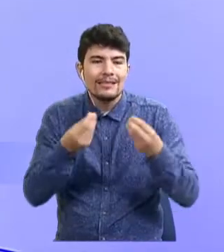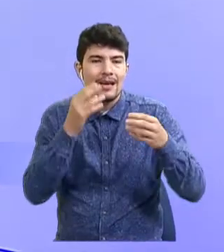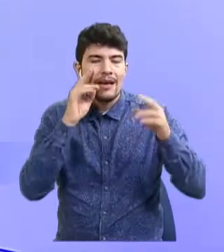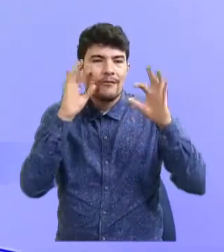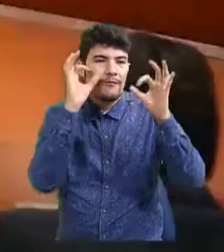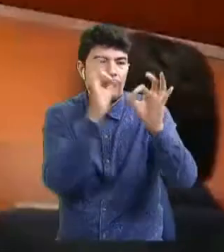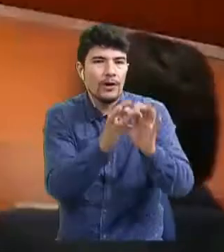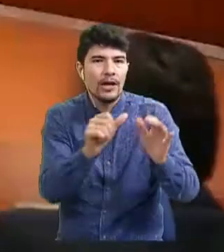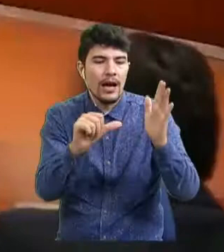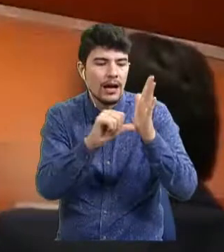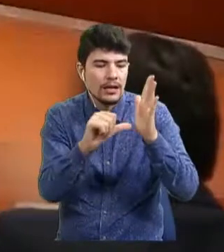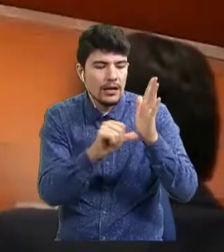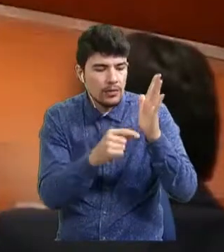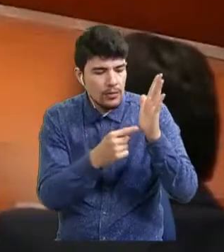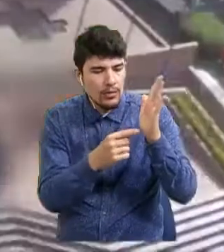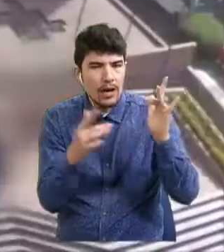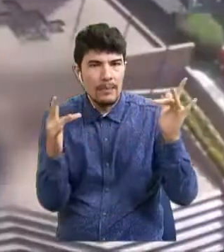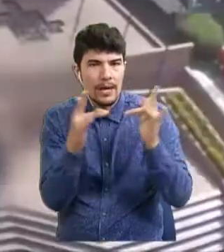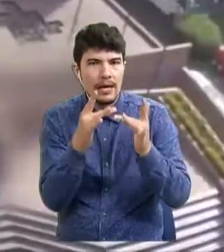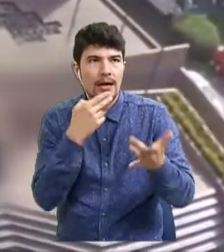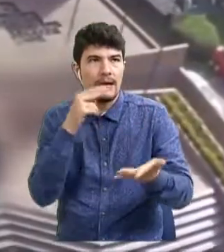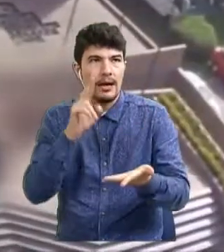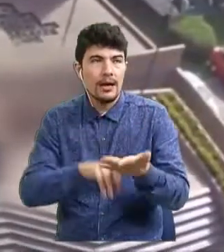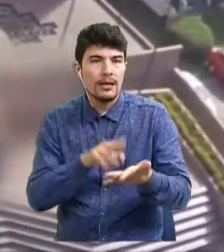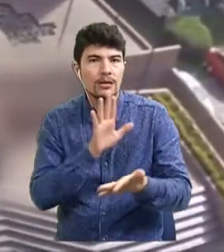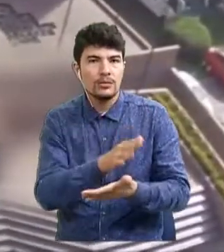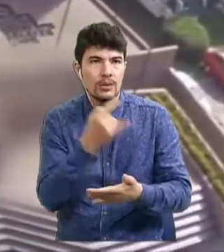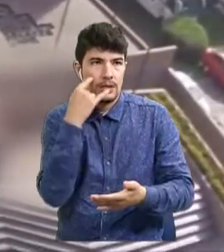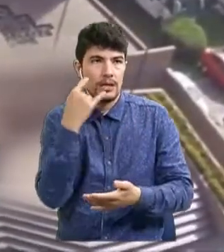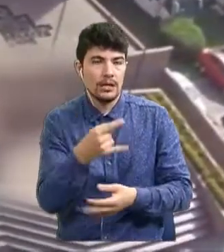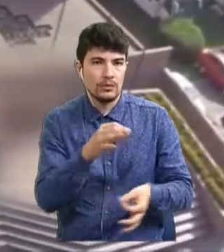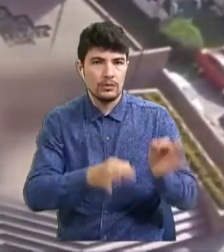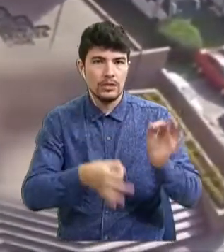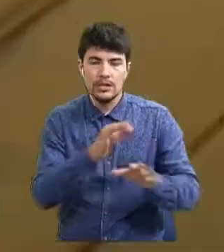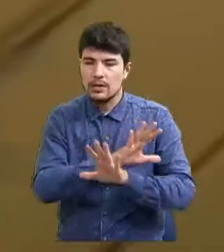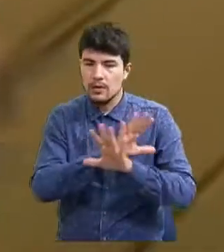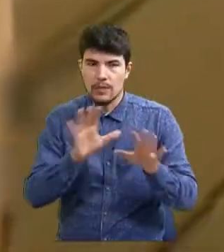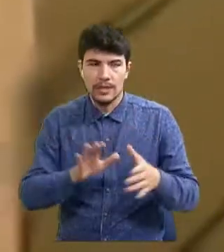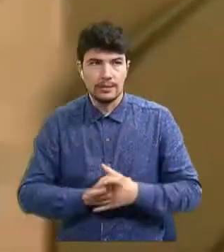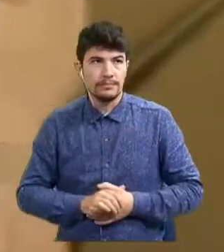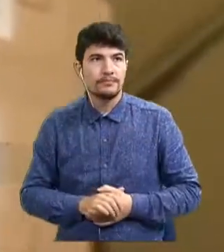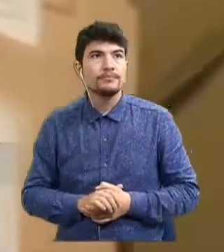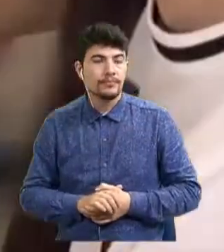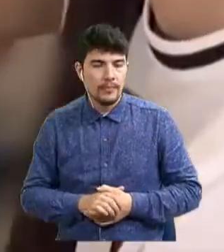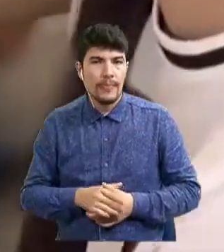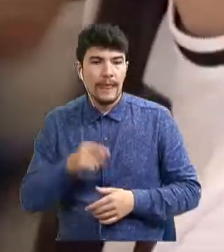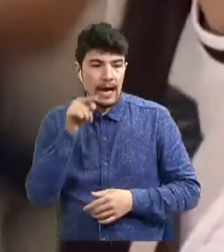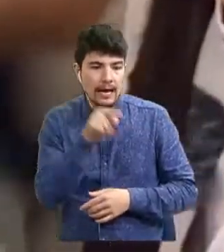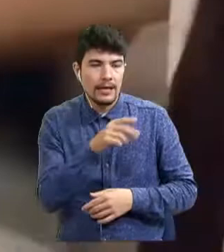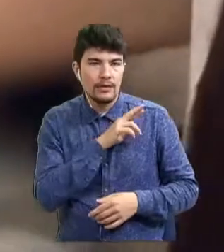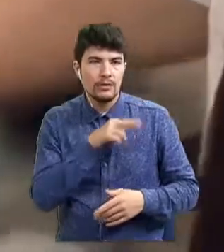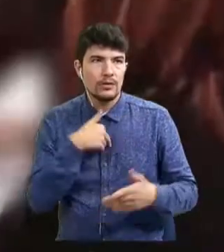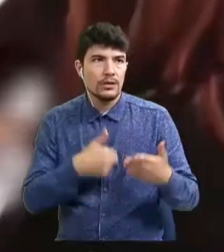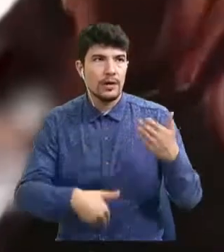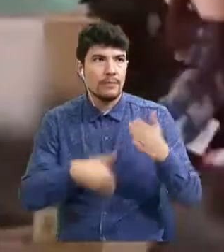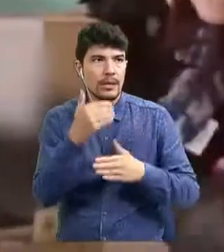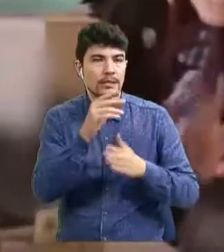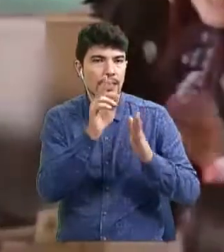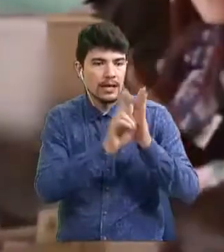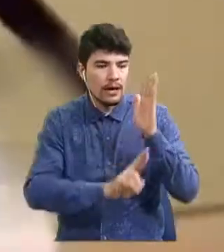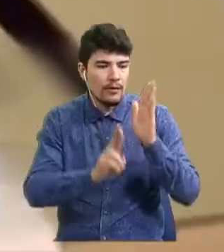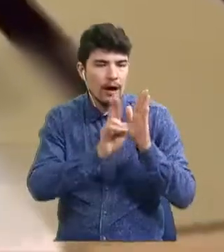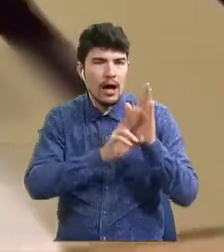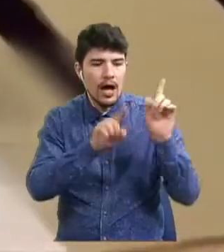que ser los artículos que corresponden a la Carta, que son de interés de la justicia. Entonces allí empezaremos a reformar algunas